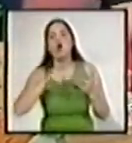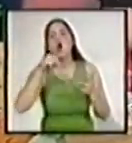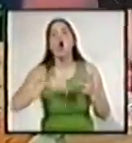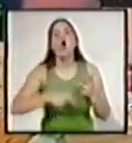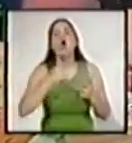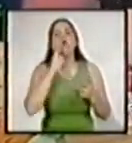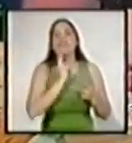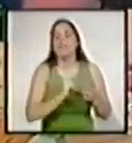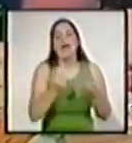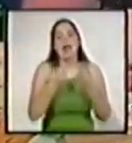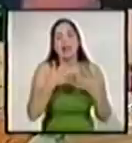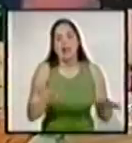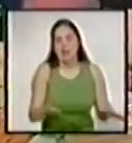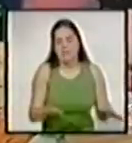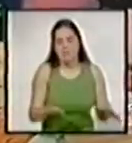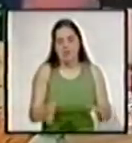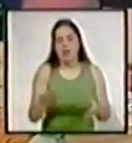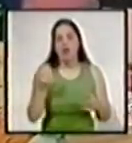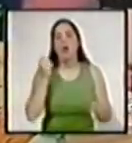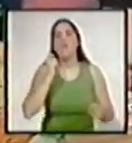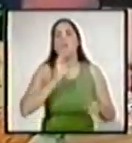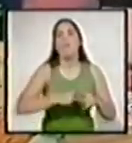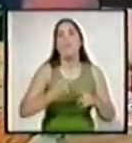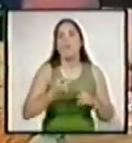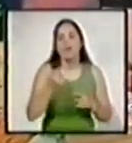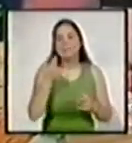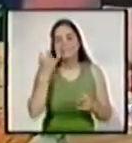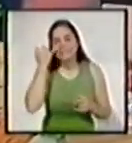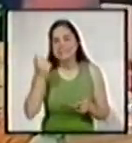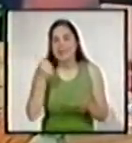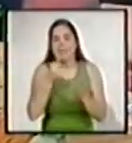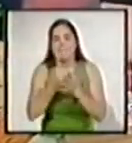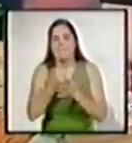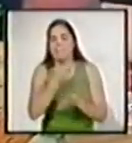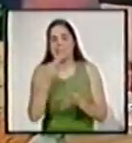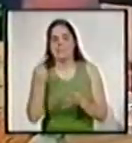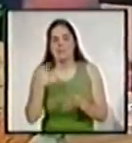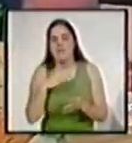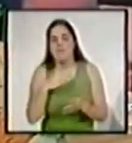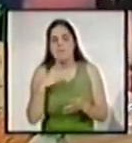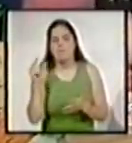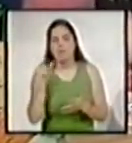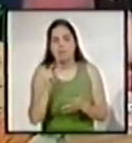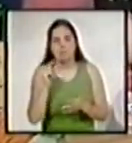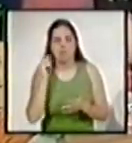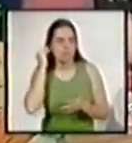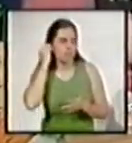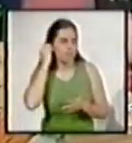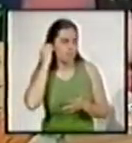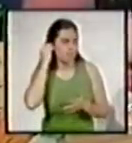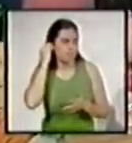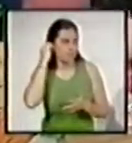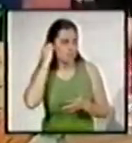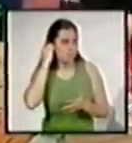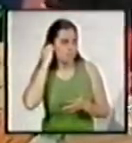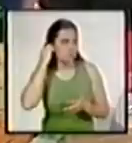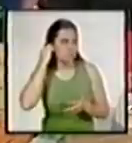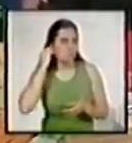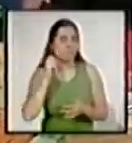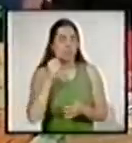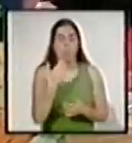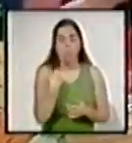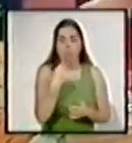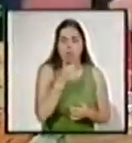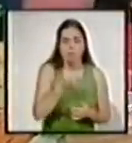justo vino nuestro... degustador. Sí, nuestro degustador. Así se llama el programa de él en el gourmet. Ah, ¿lo podés probar? ¿Quieres probarlo? ¿Ya mismo?